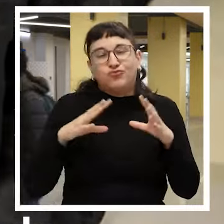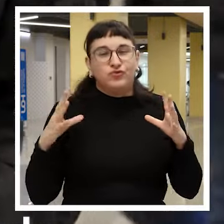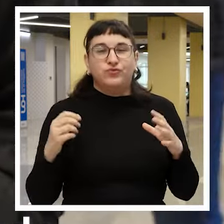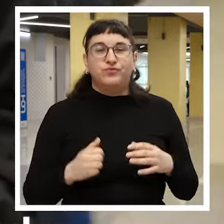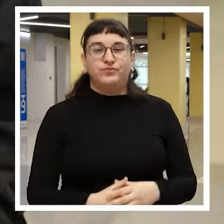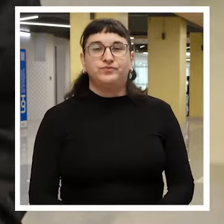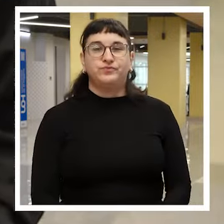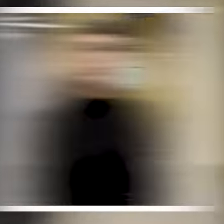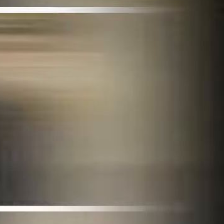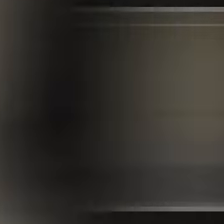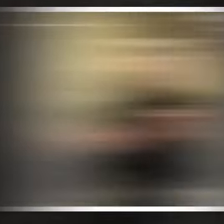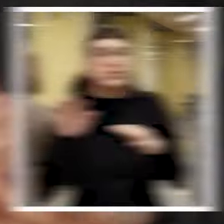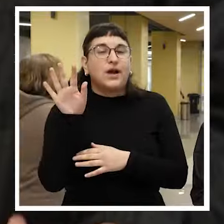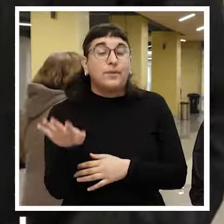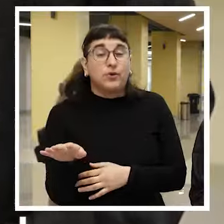servir demasiado.